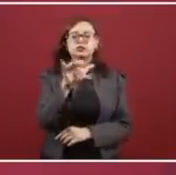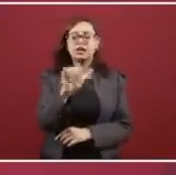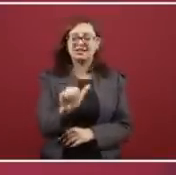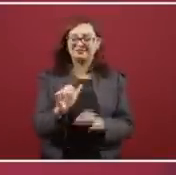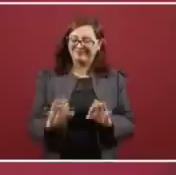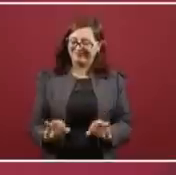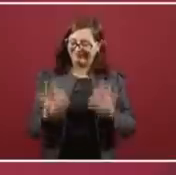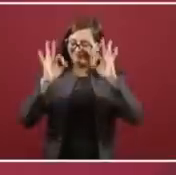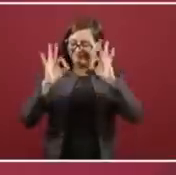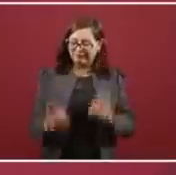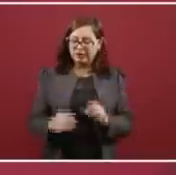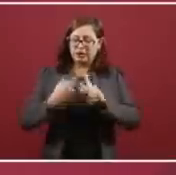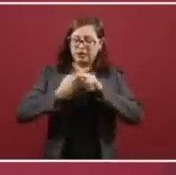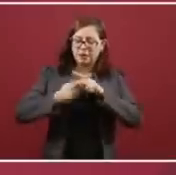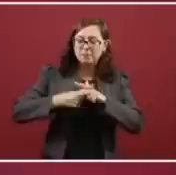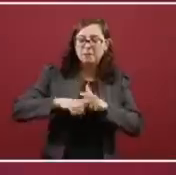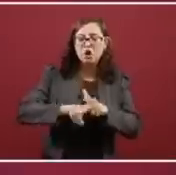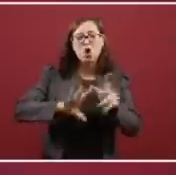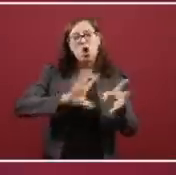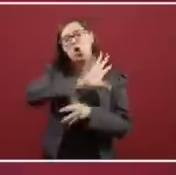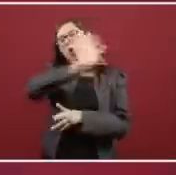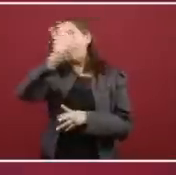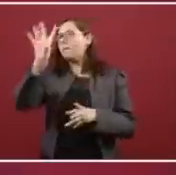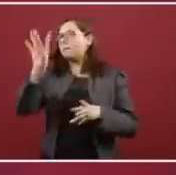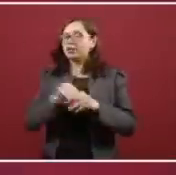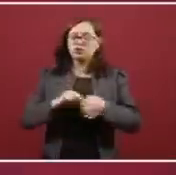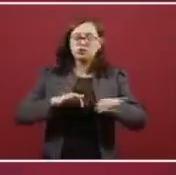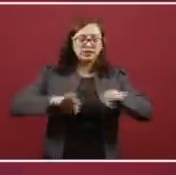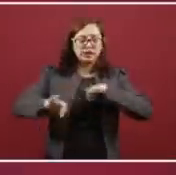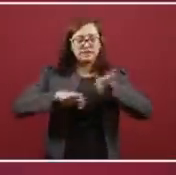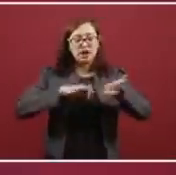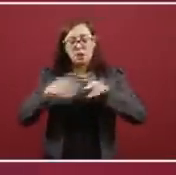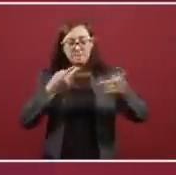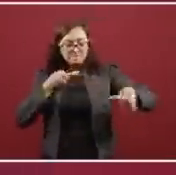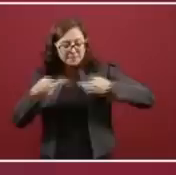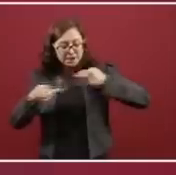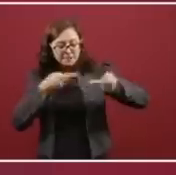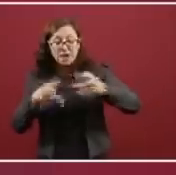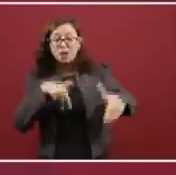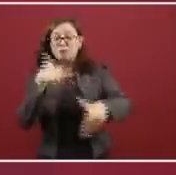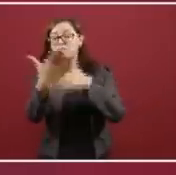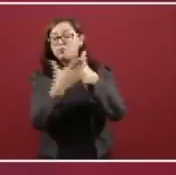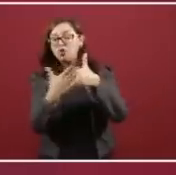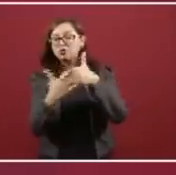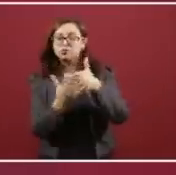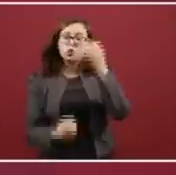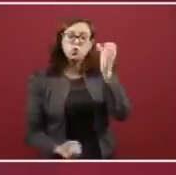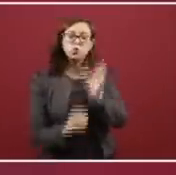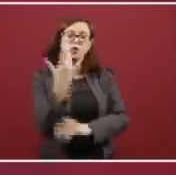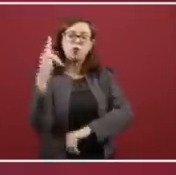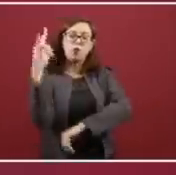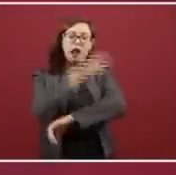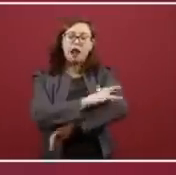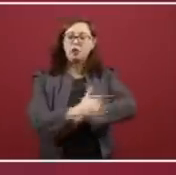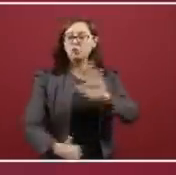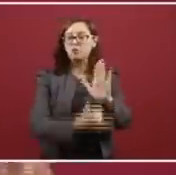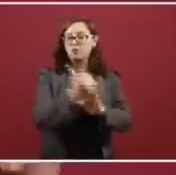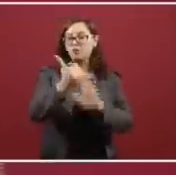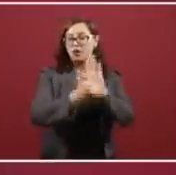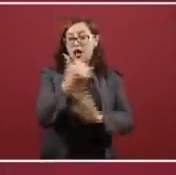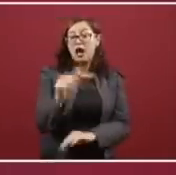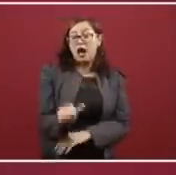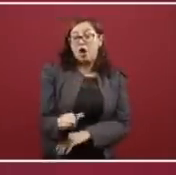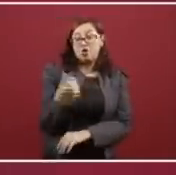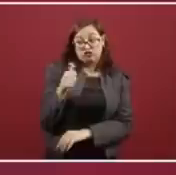formalmente todos los trabajos para la construcción del nuevo aeropuerto entonces a las 11